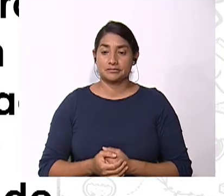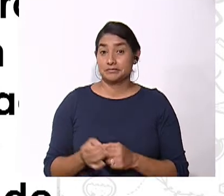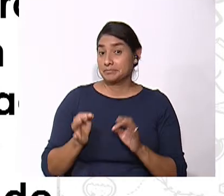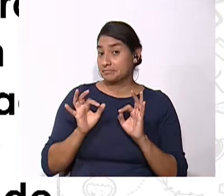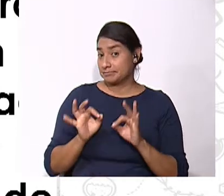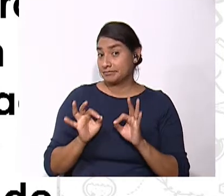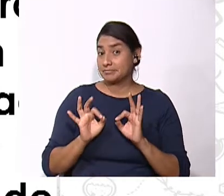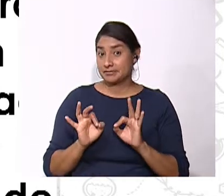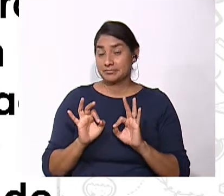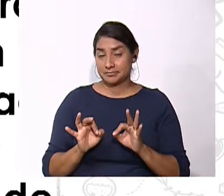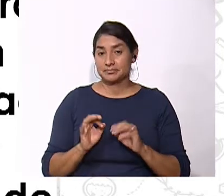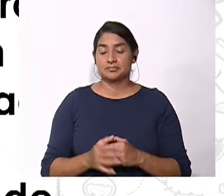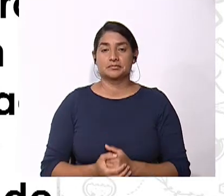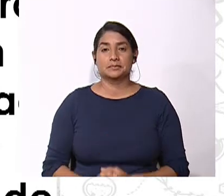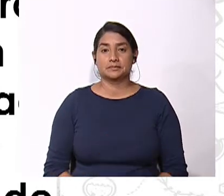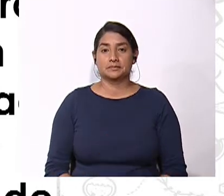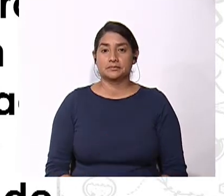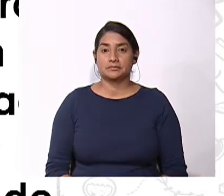Muy bien.